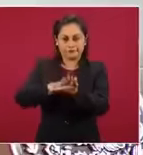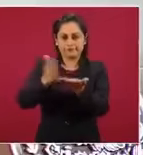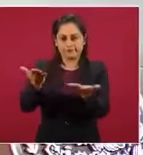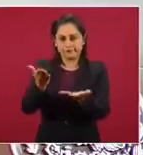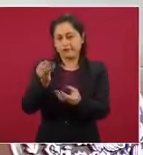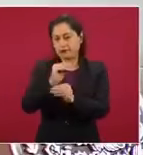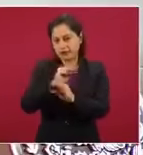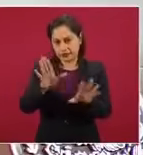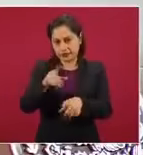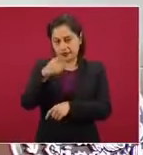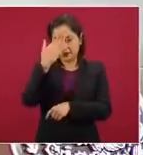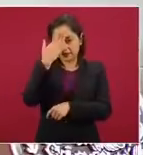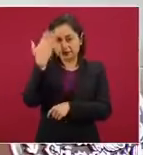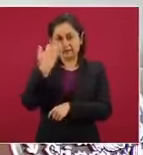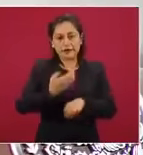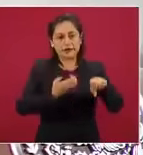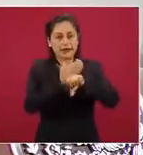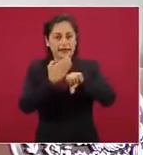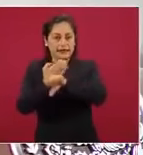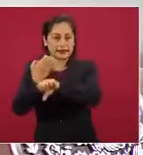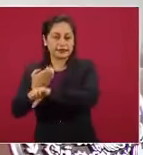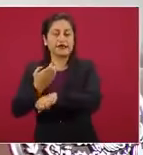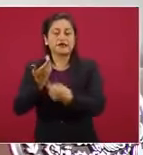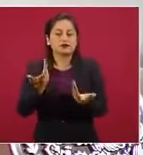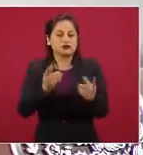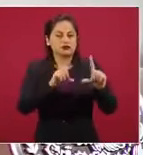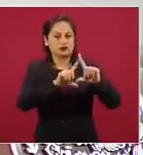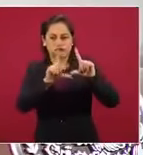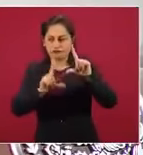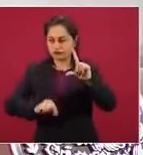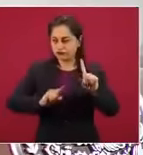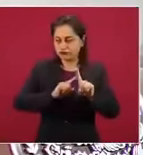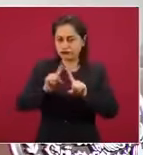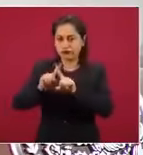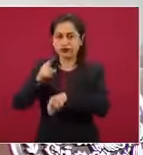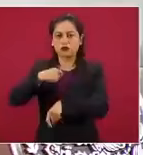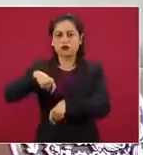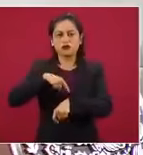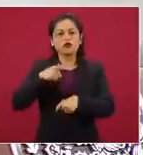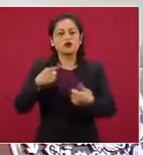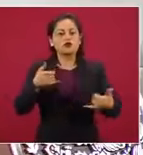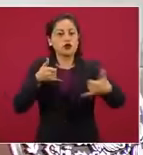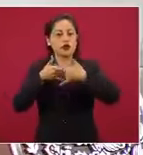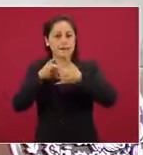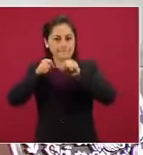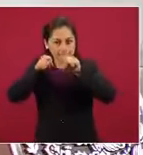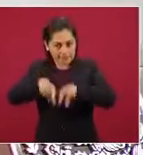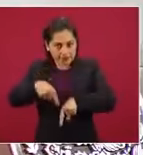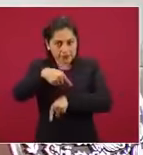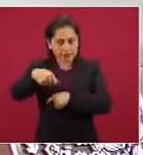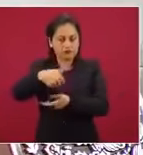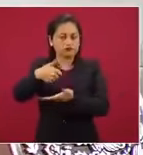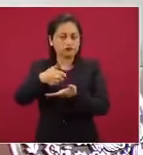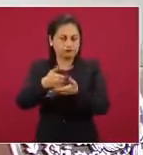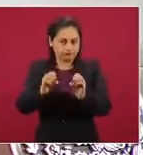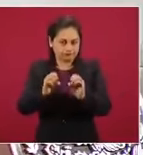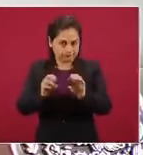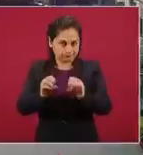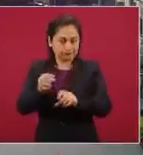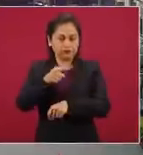en los diferentes estados, también los estamos atendiendo desde oficinas centrales. Entonces, desde oficinas centrales, si nos hacen la queja